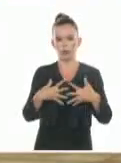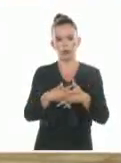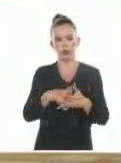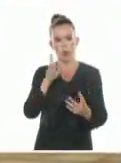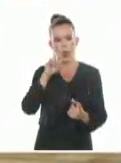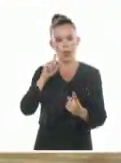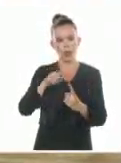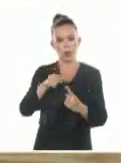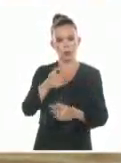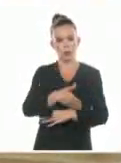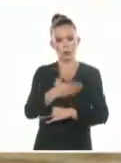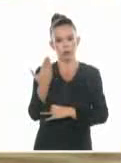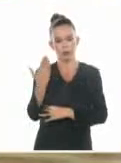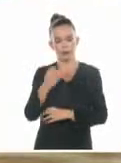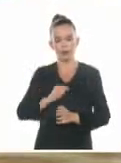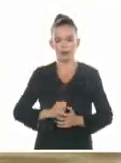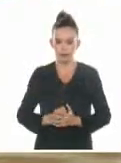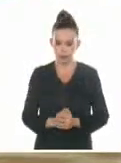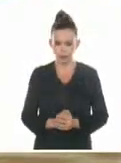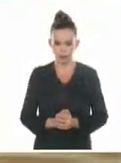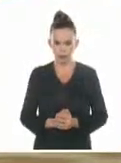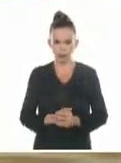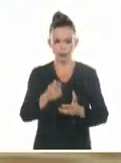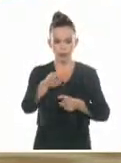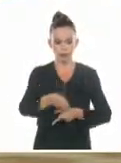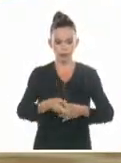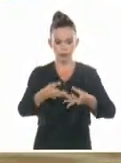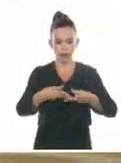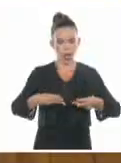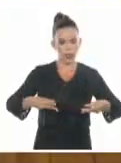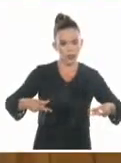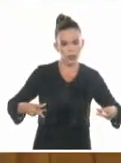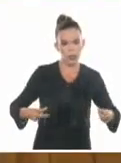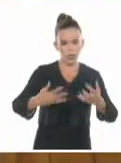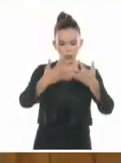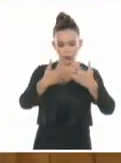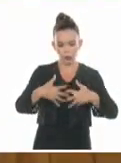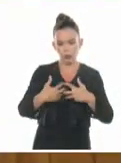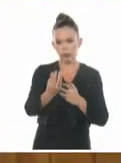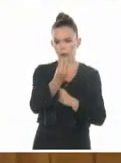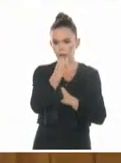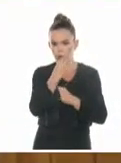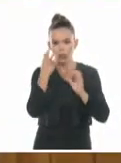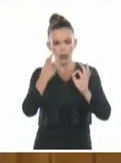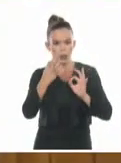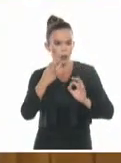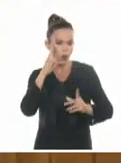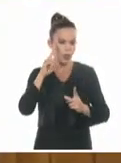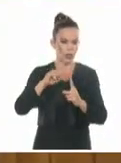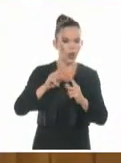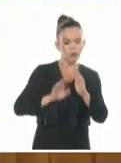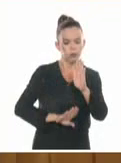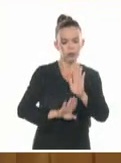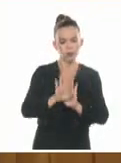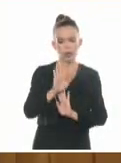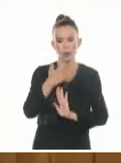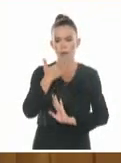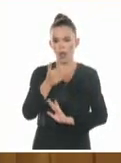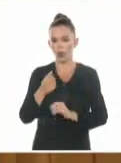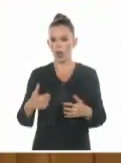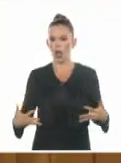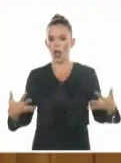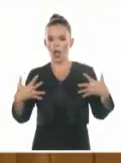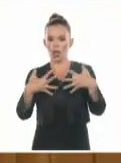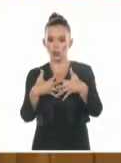muros. El sector agrícola ha sido uno de los más activos y dinámicos en favor de la mejoría de las relaciones bilaterales y